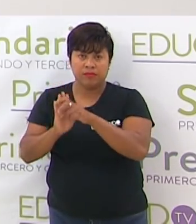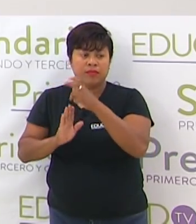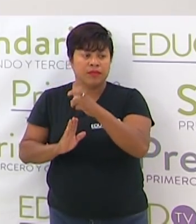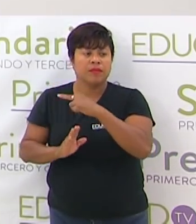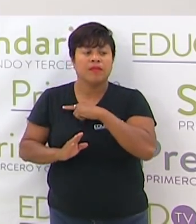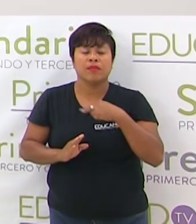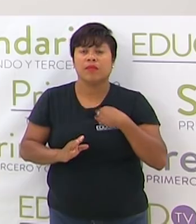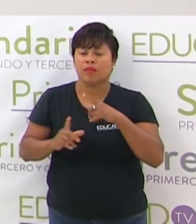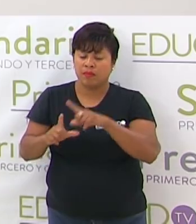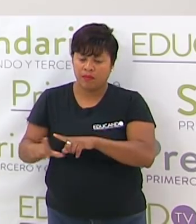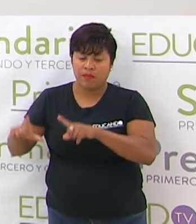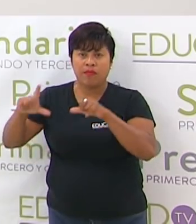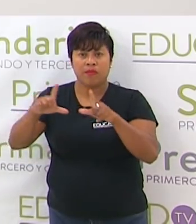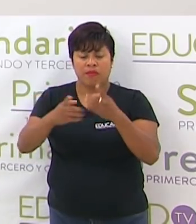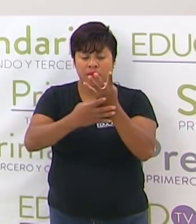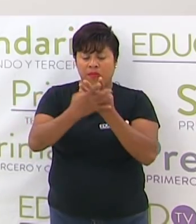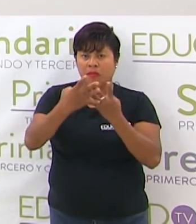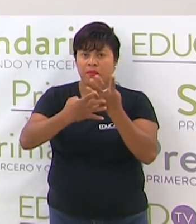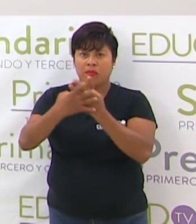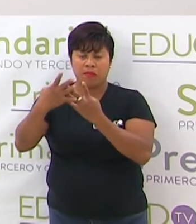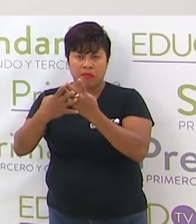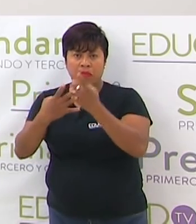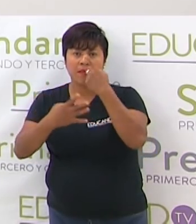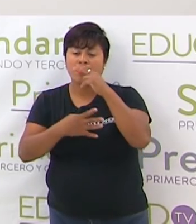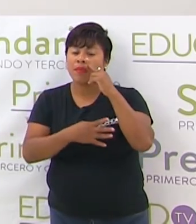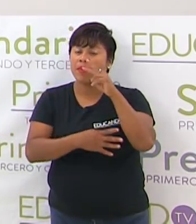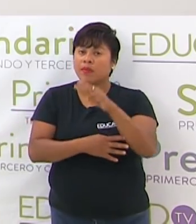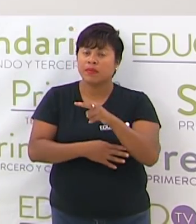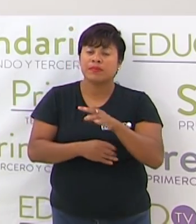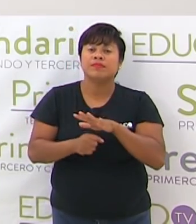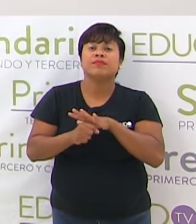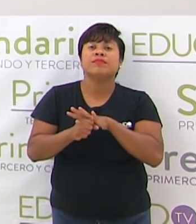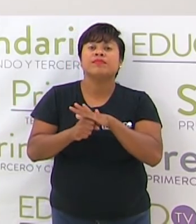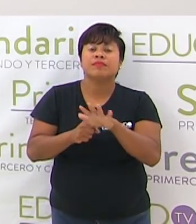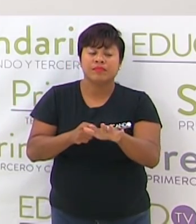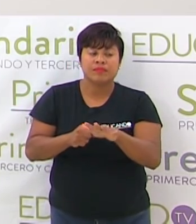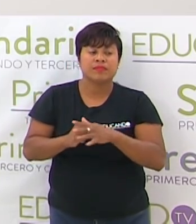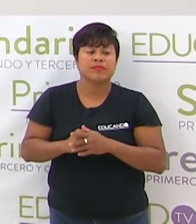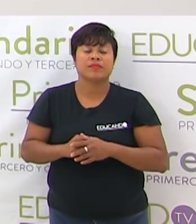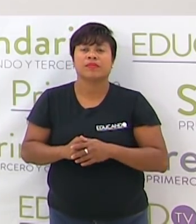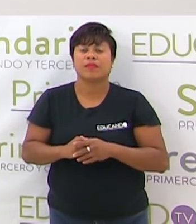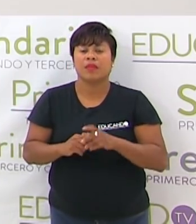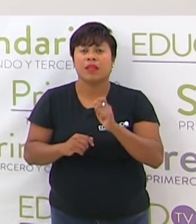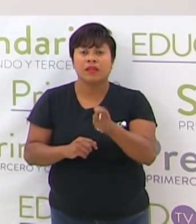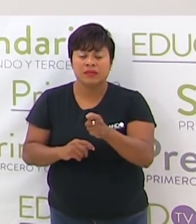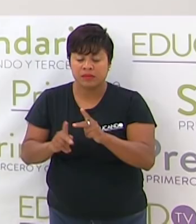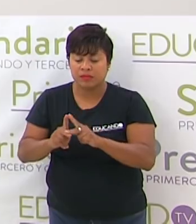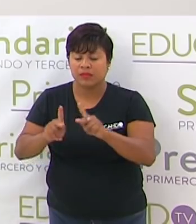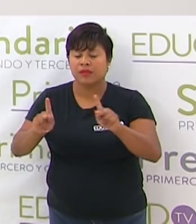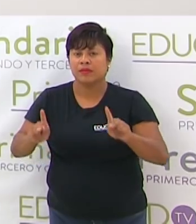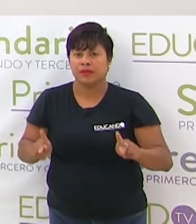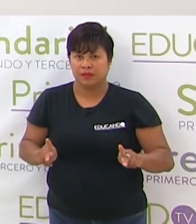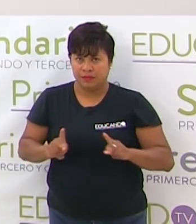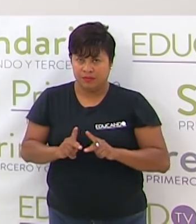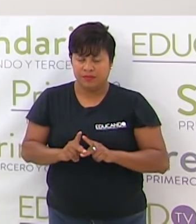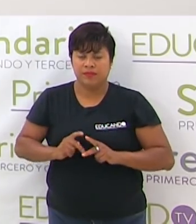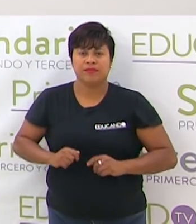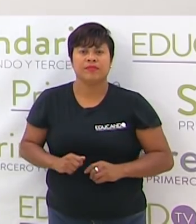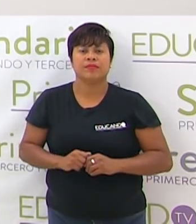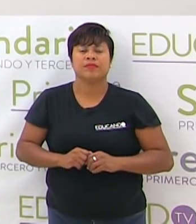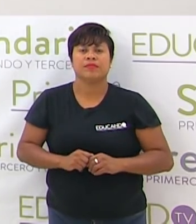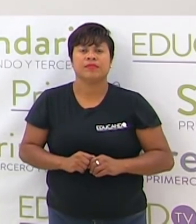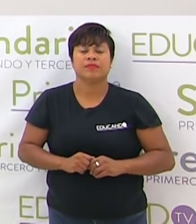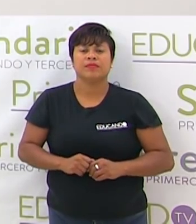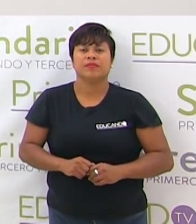a ubicar en la retícula para ver cuál es su perímetro.